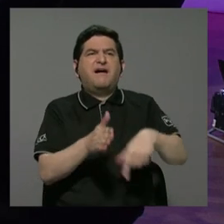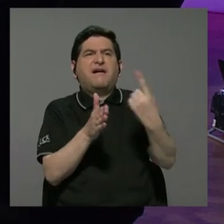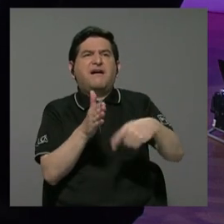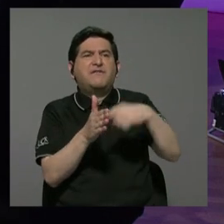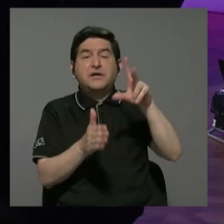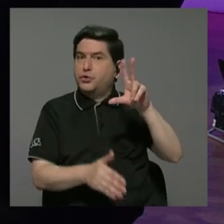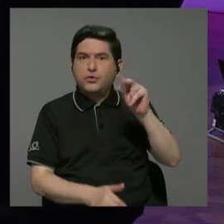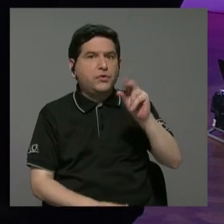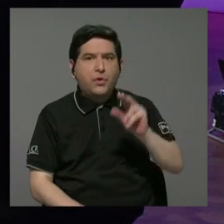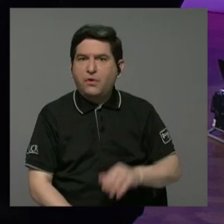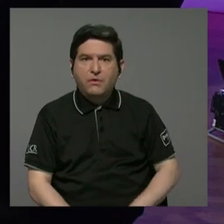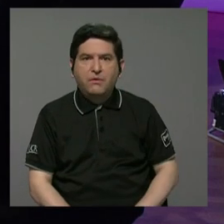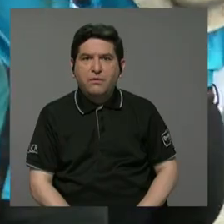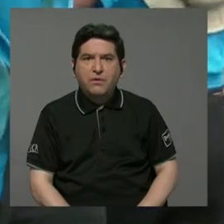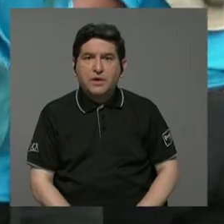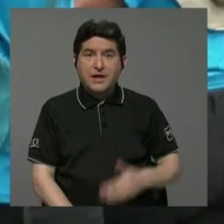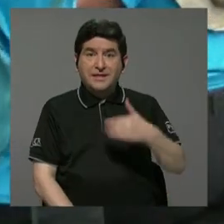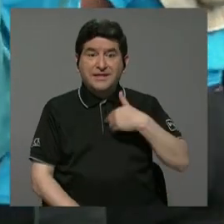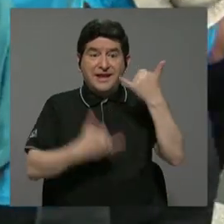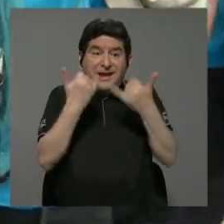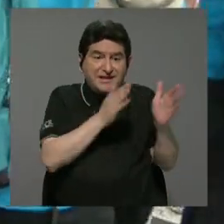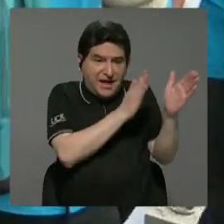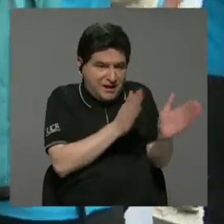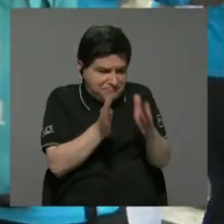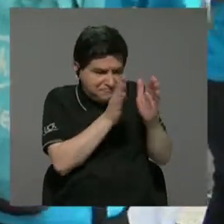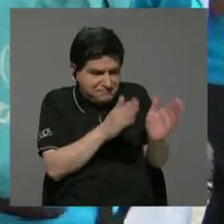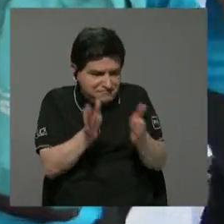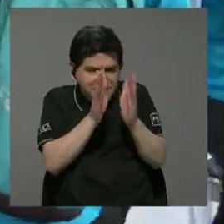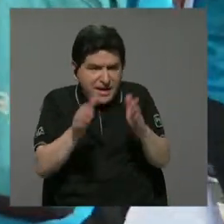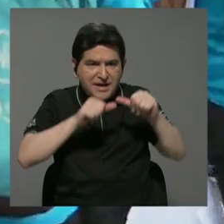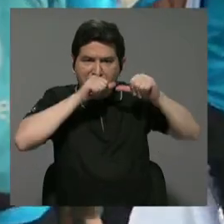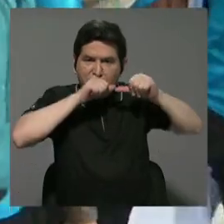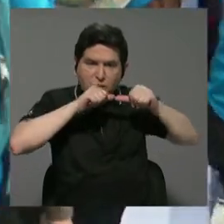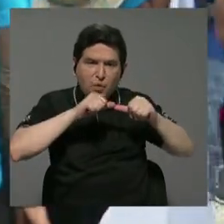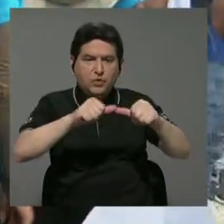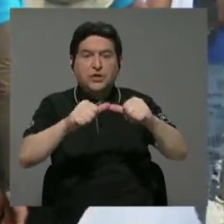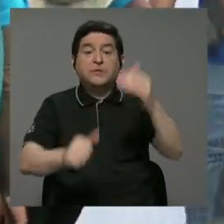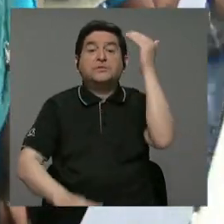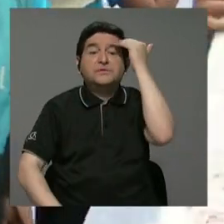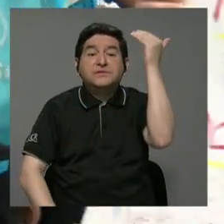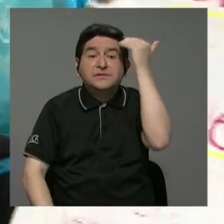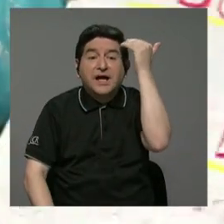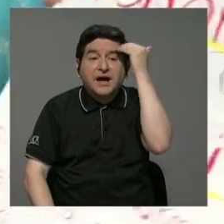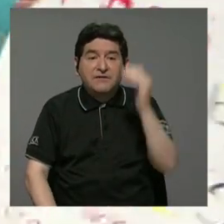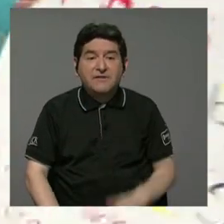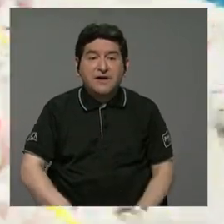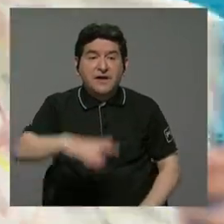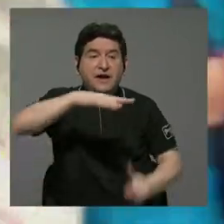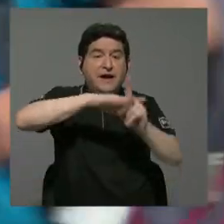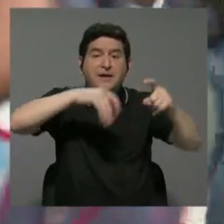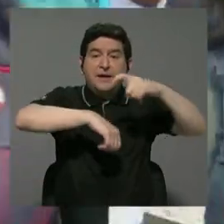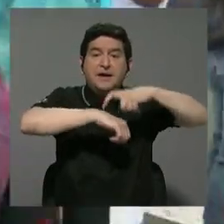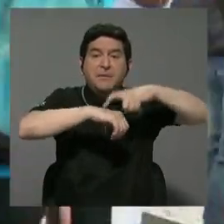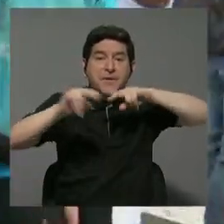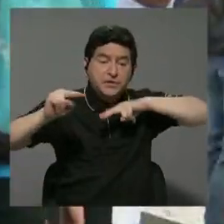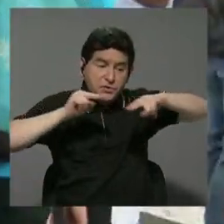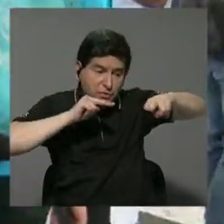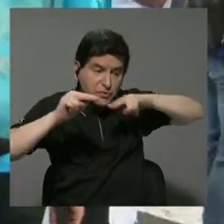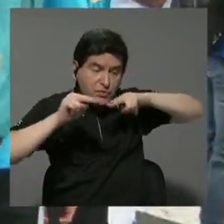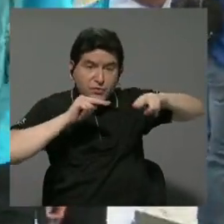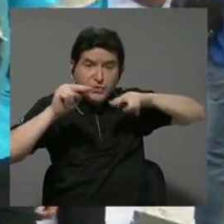que prácticamente tener una planificación casi que permanente, a sabiendas de que cuando llegan los momentos de